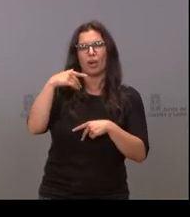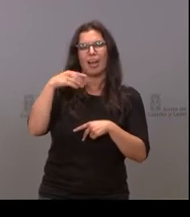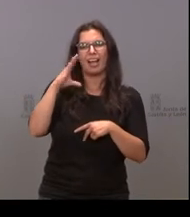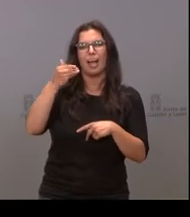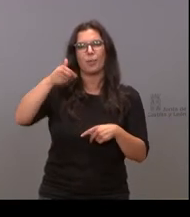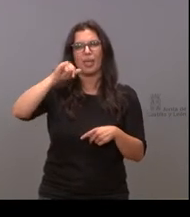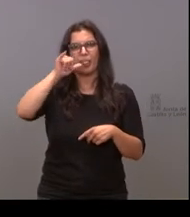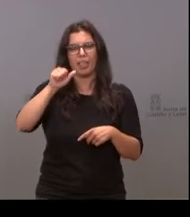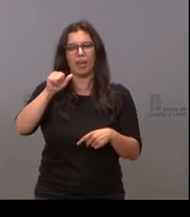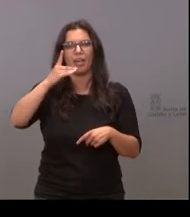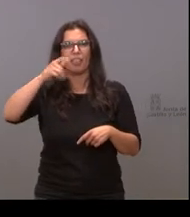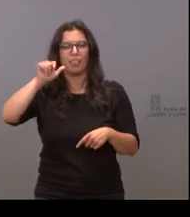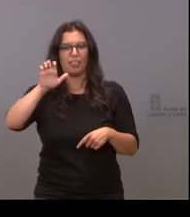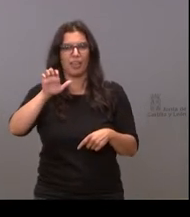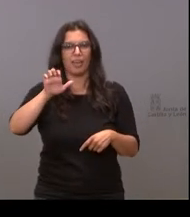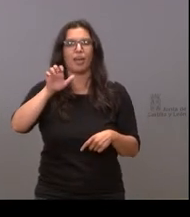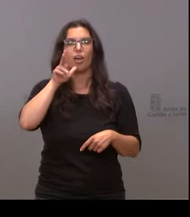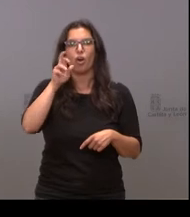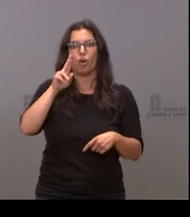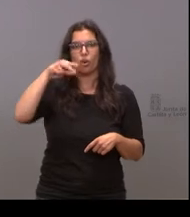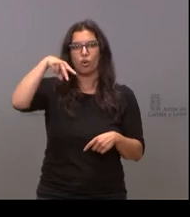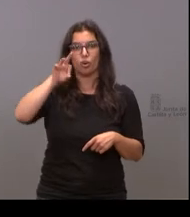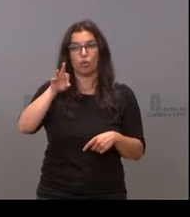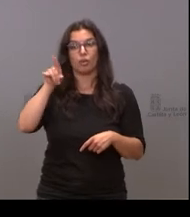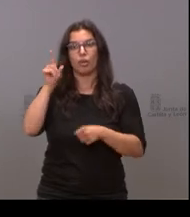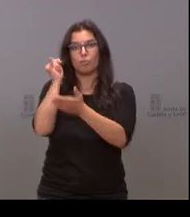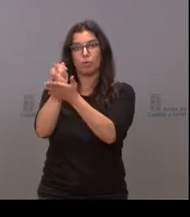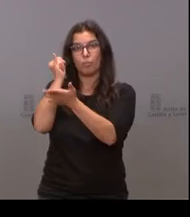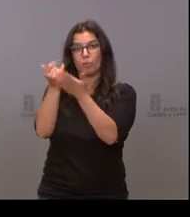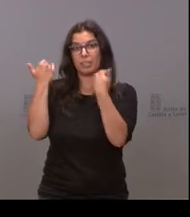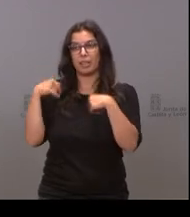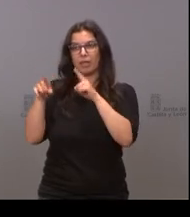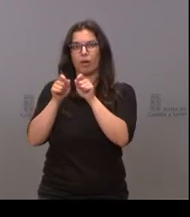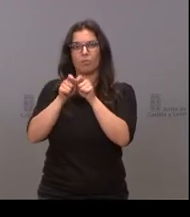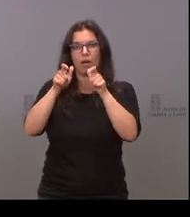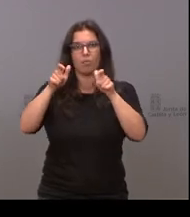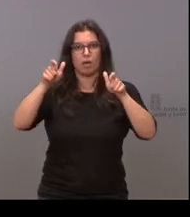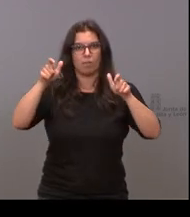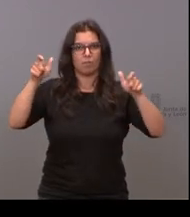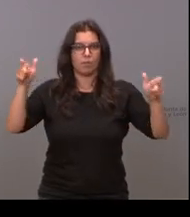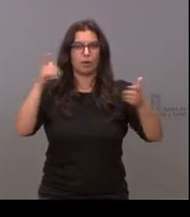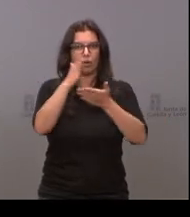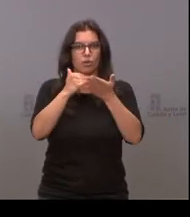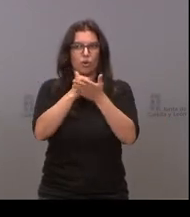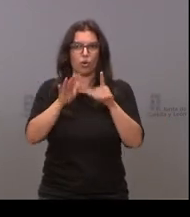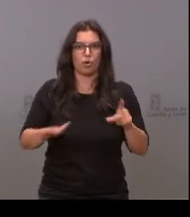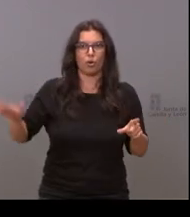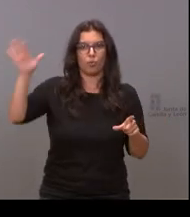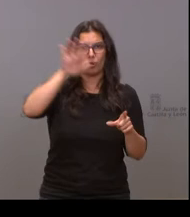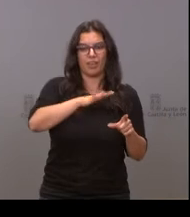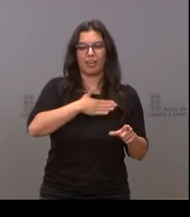salamanca y que extenderemos progresivamente a lo largo de toda la comunidad en esta